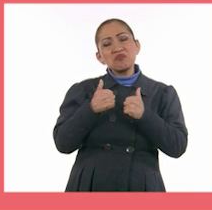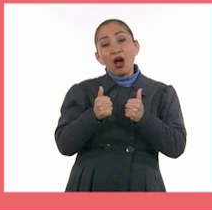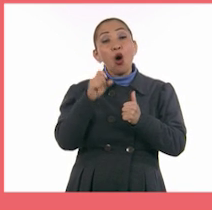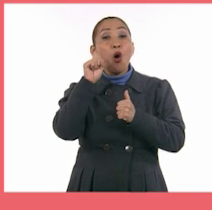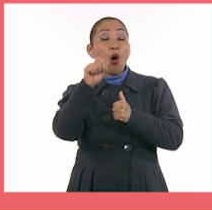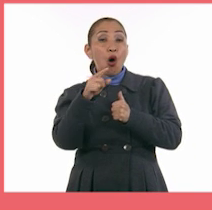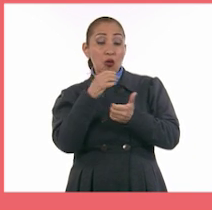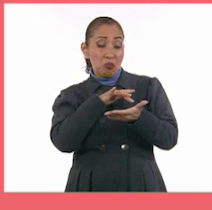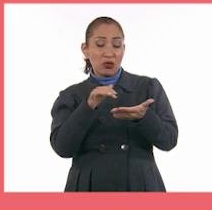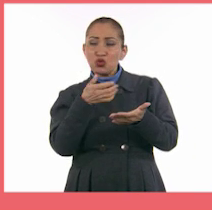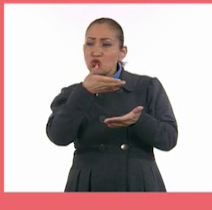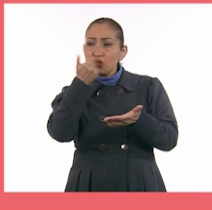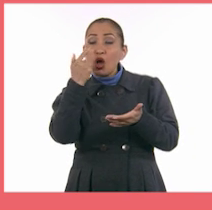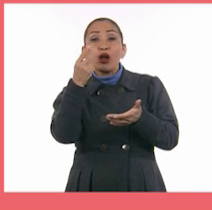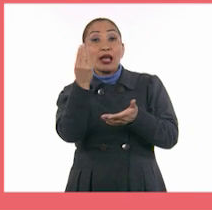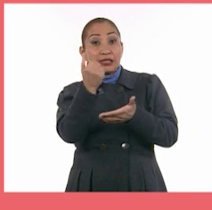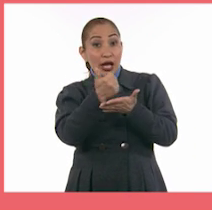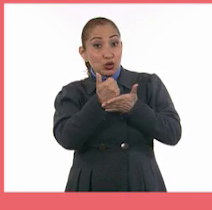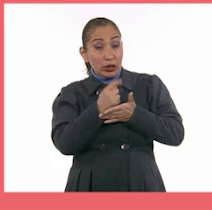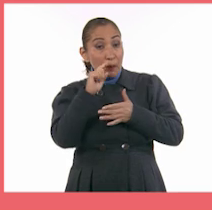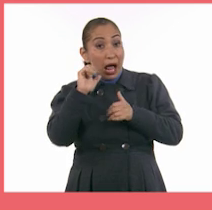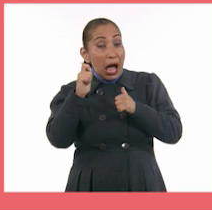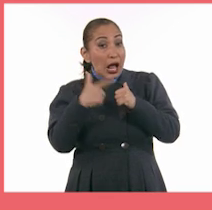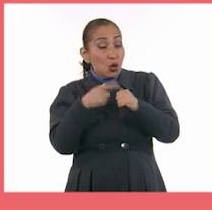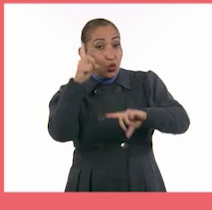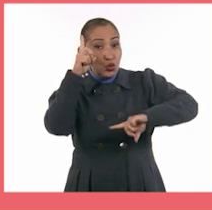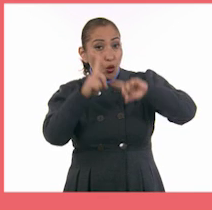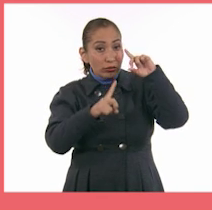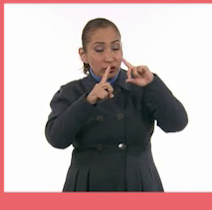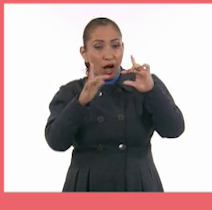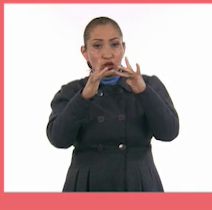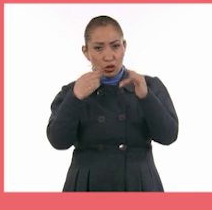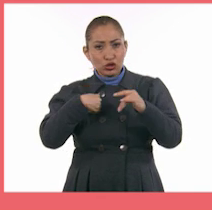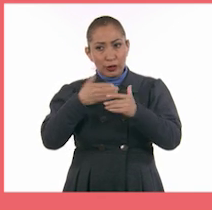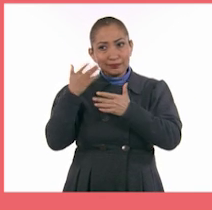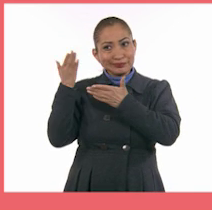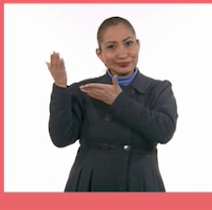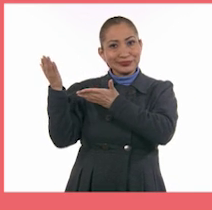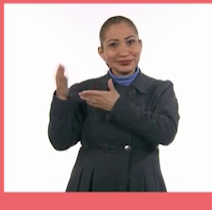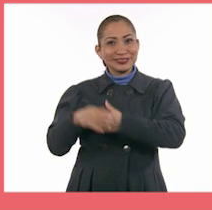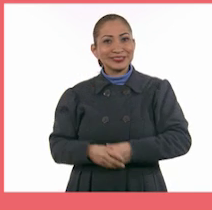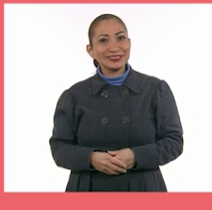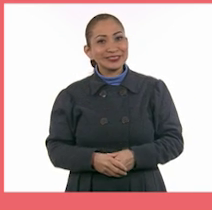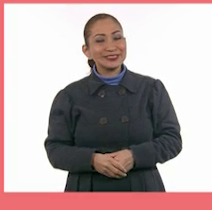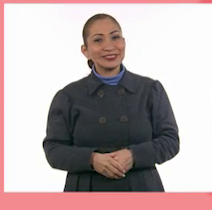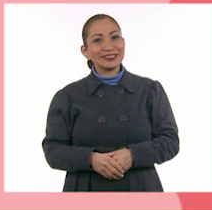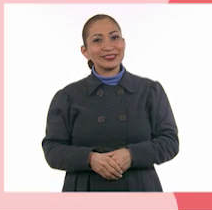o aún no lees, o necesitas ayuda para resolver tus dudas, contáctanos.